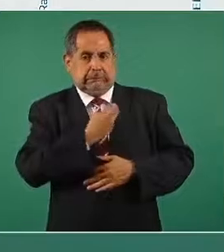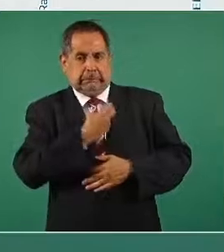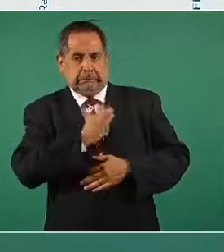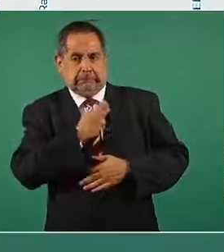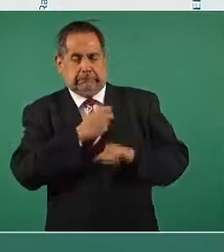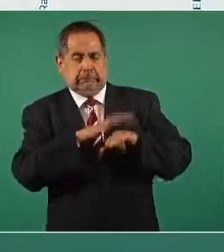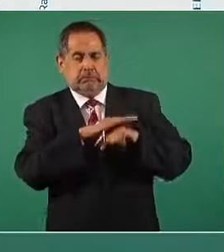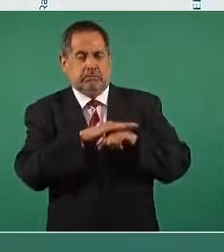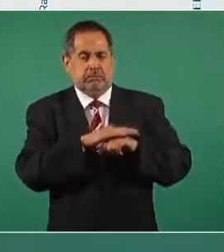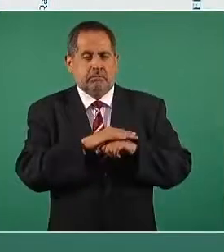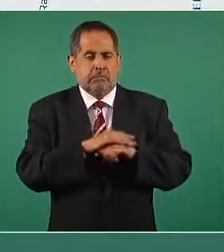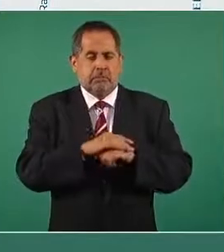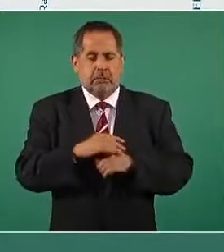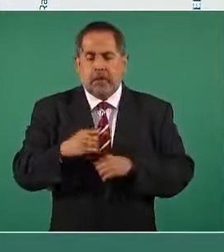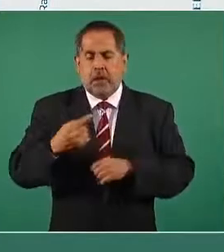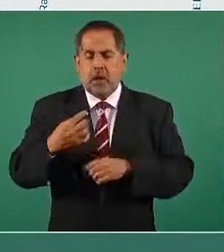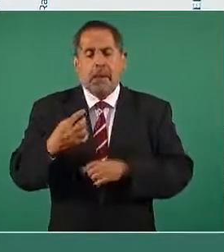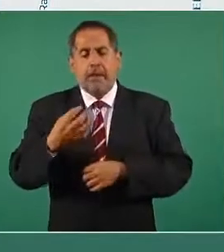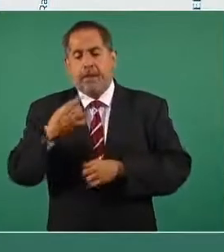casi igual,